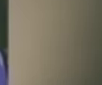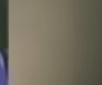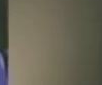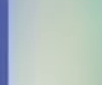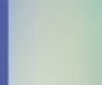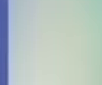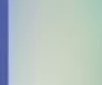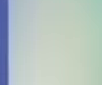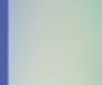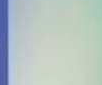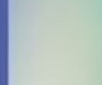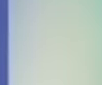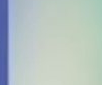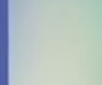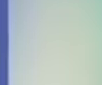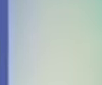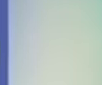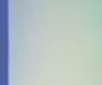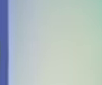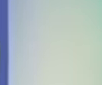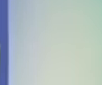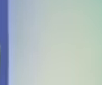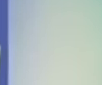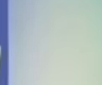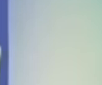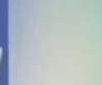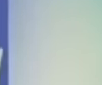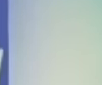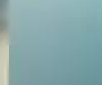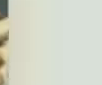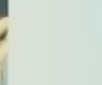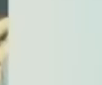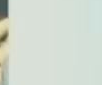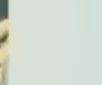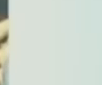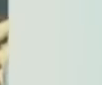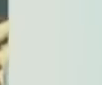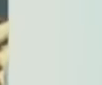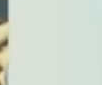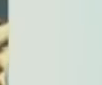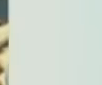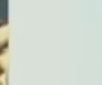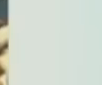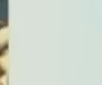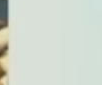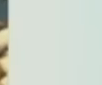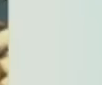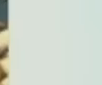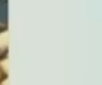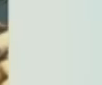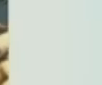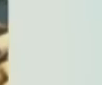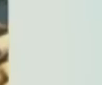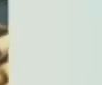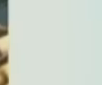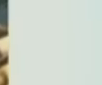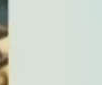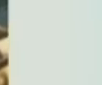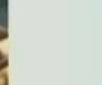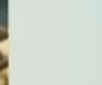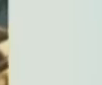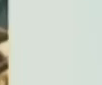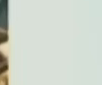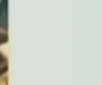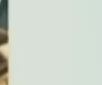nuestra voluntad y está teniendo un efecto muy nocivo en la manera en cómo la gente expresa sus opiniones o siente o no seguridad frente a su postura en un